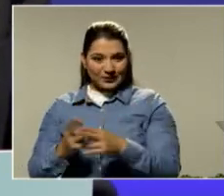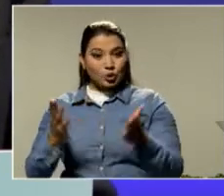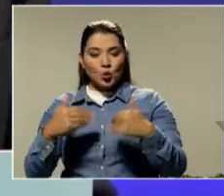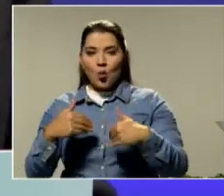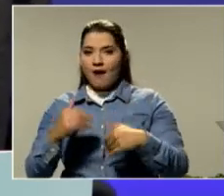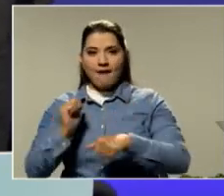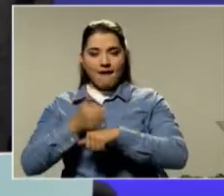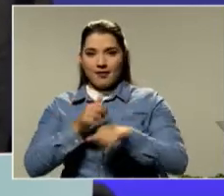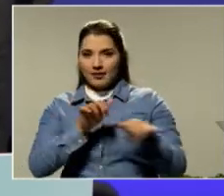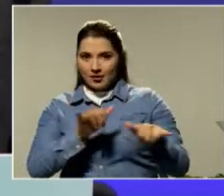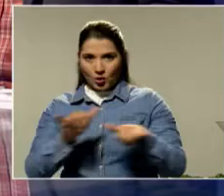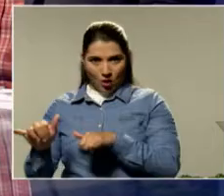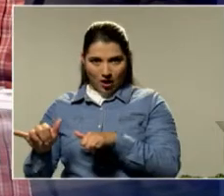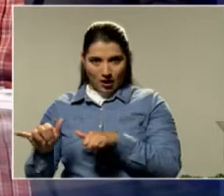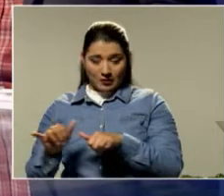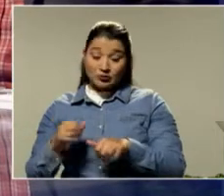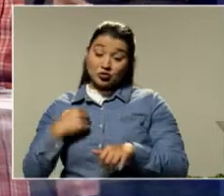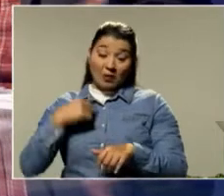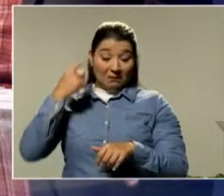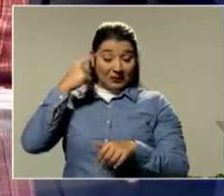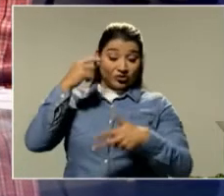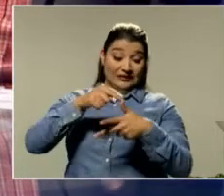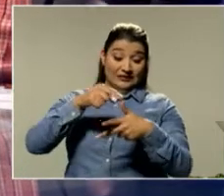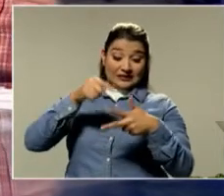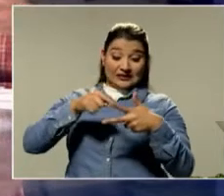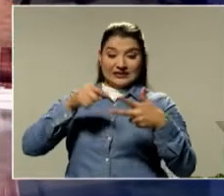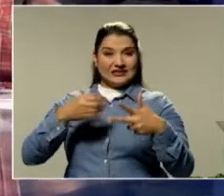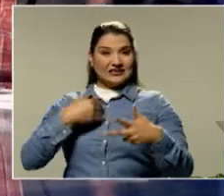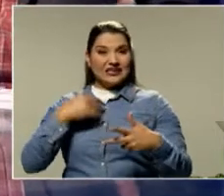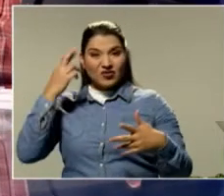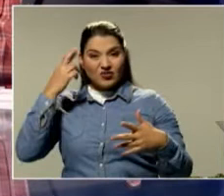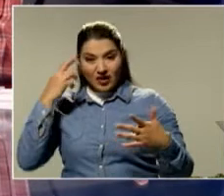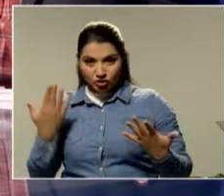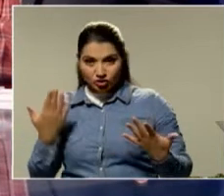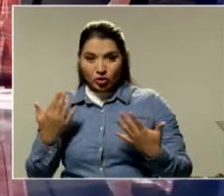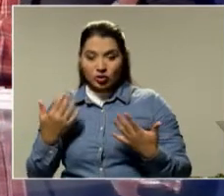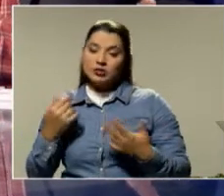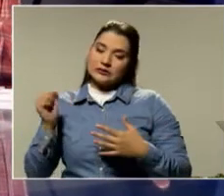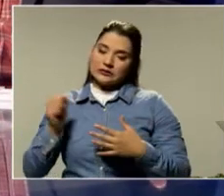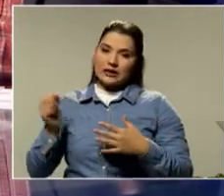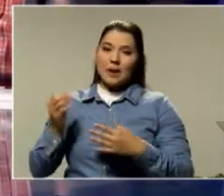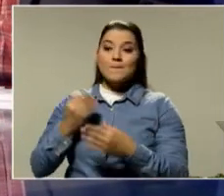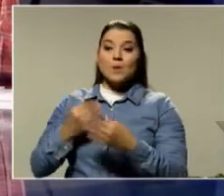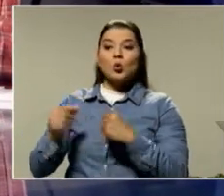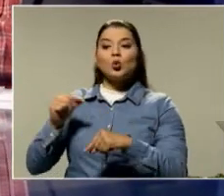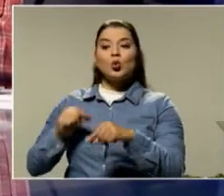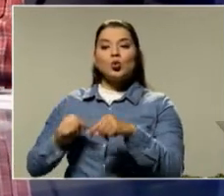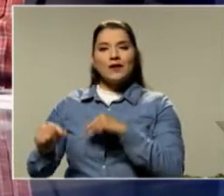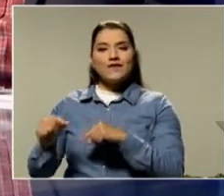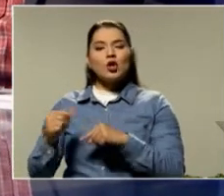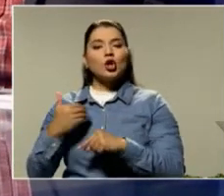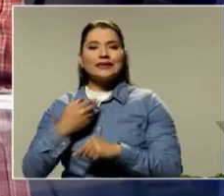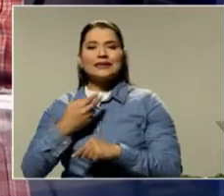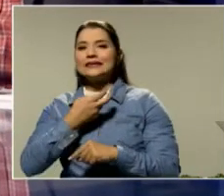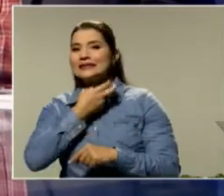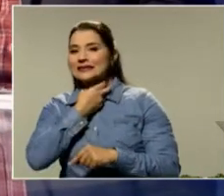Efectivamente, los plaguicidas tienen en mayor o menor grado alguna toxicidad, algunos muy tóxicos, otros menos